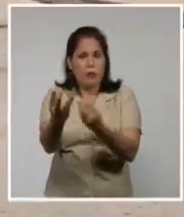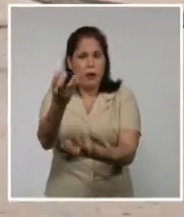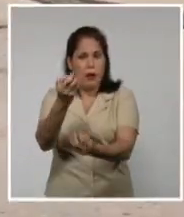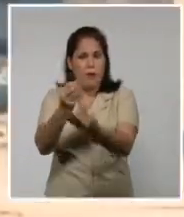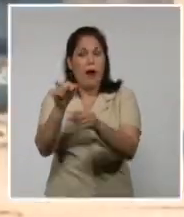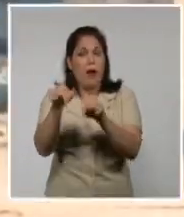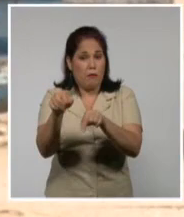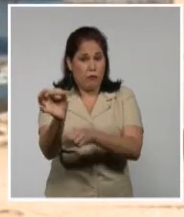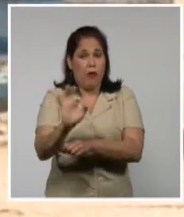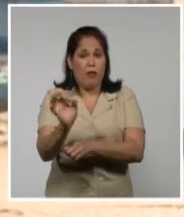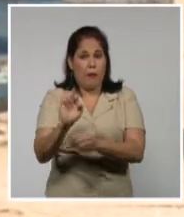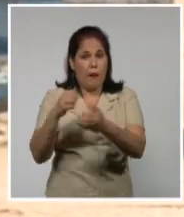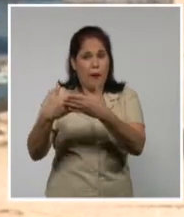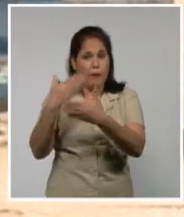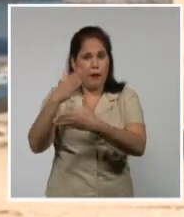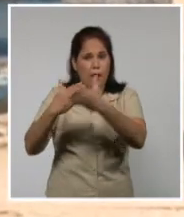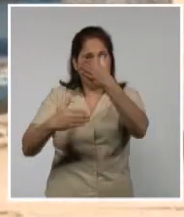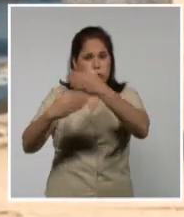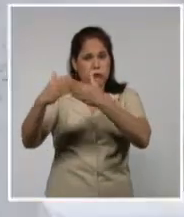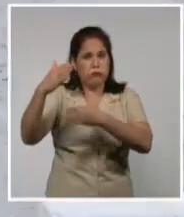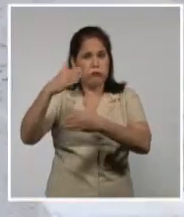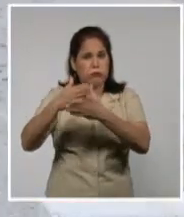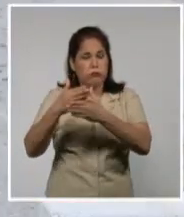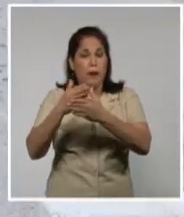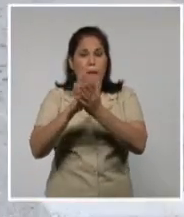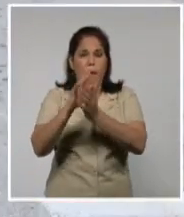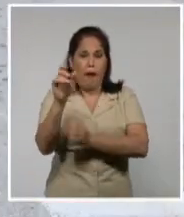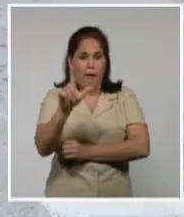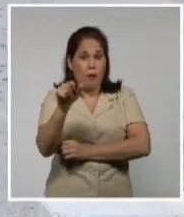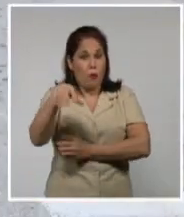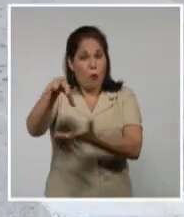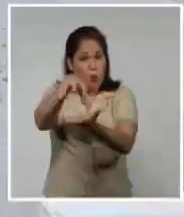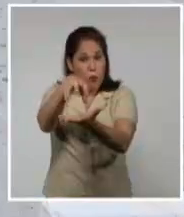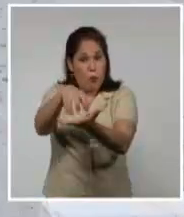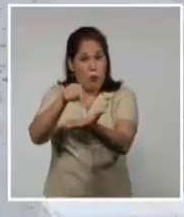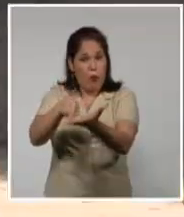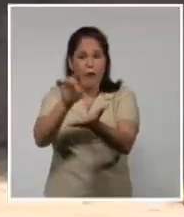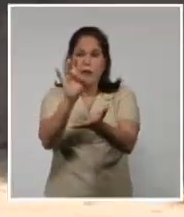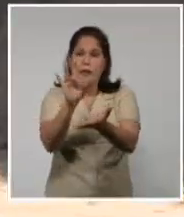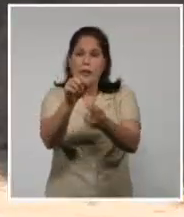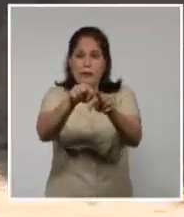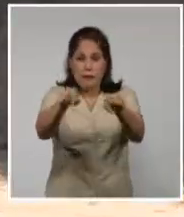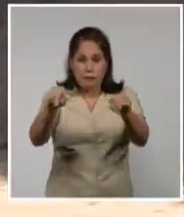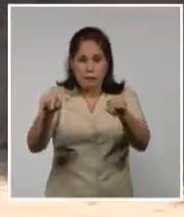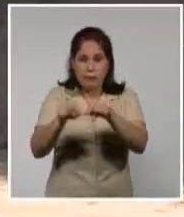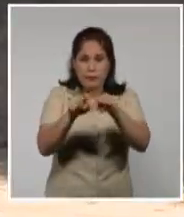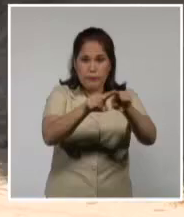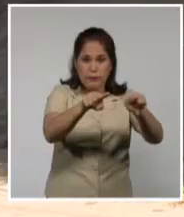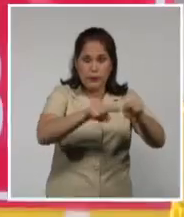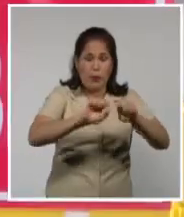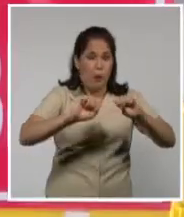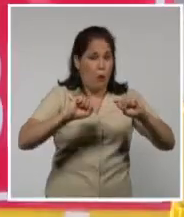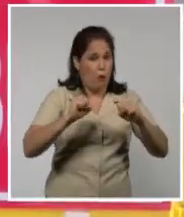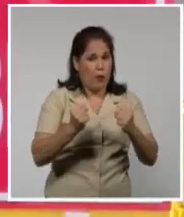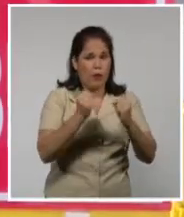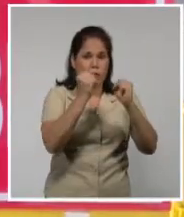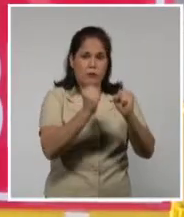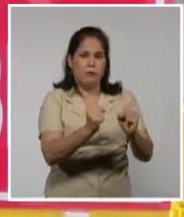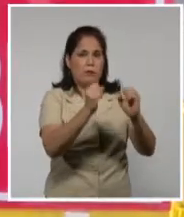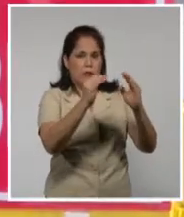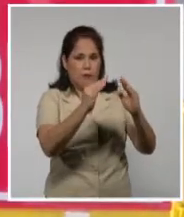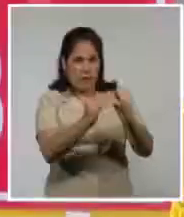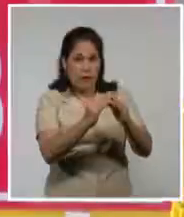activo en la empresa de construcción y montaje de mariel localidad que mantiene 15 manzanas con restricción de movimiento al